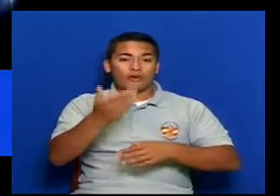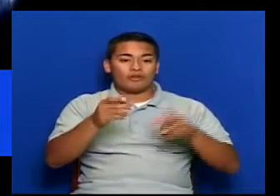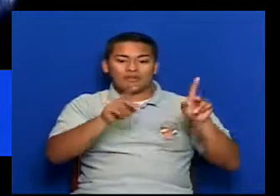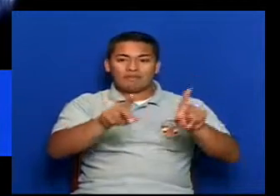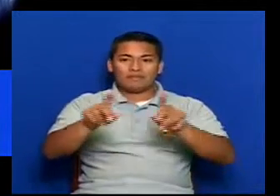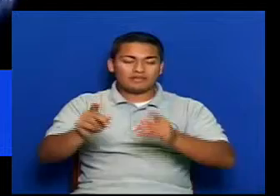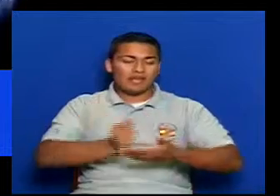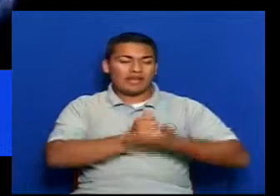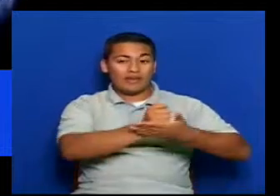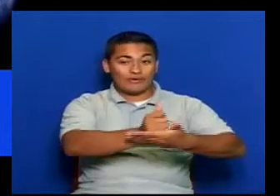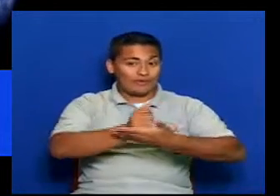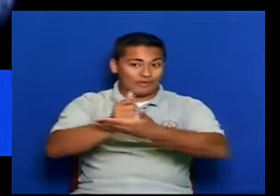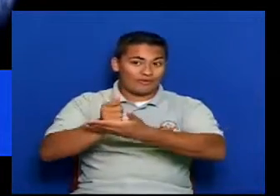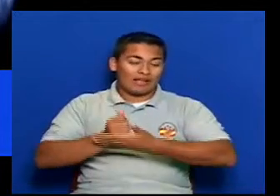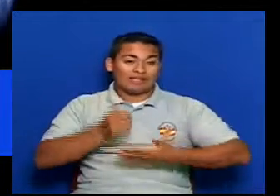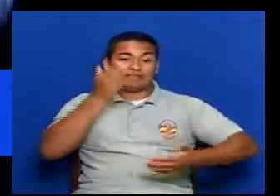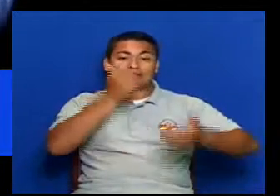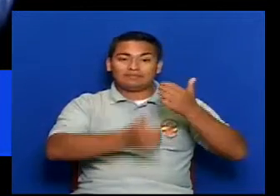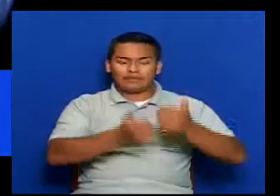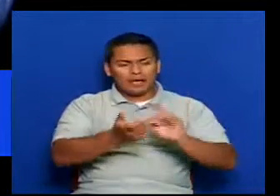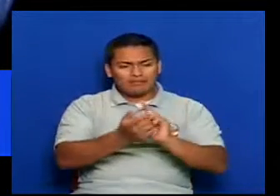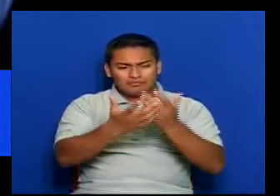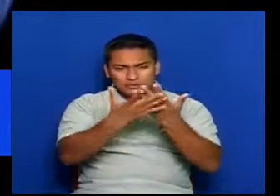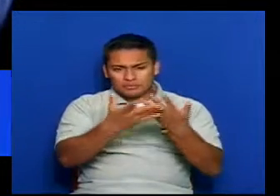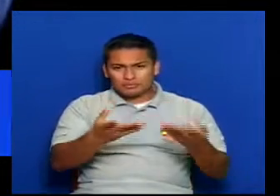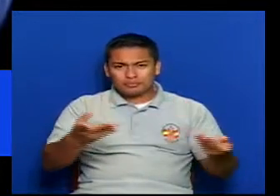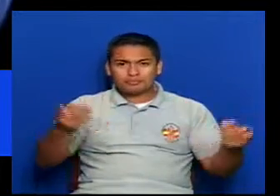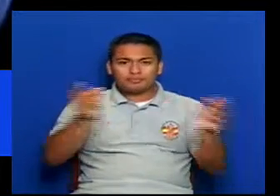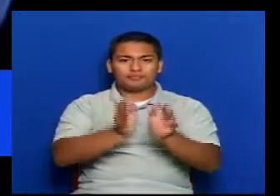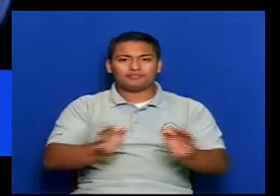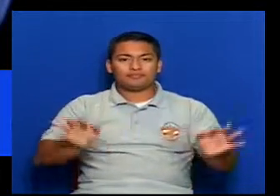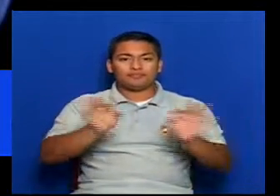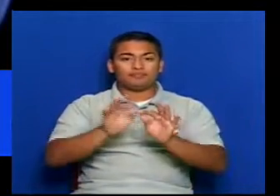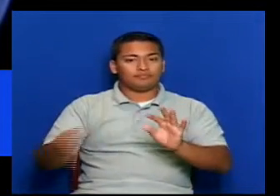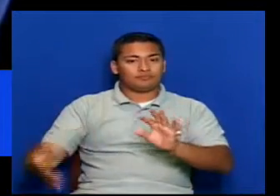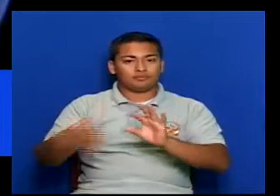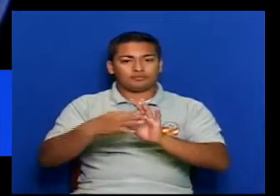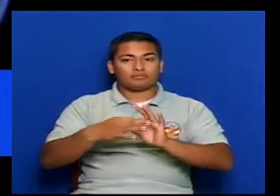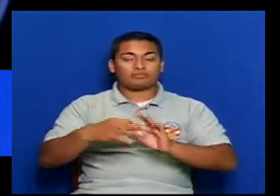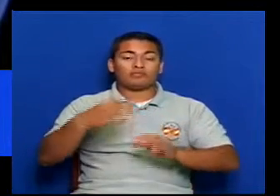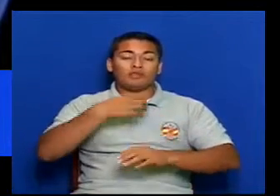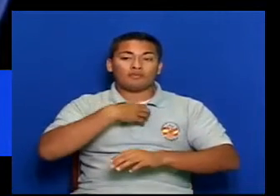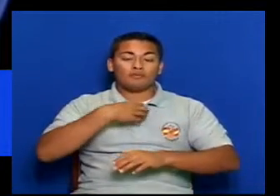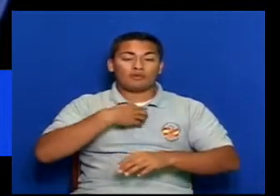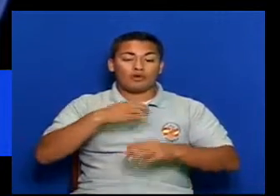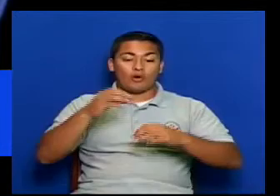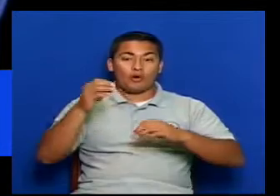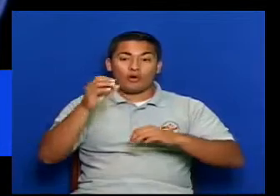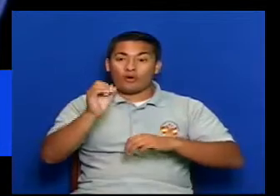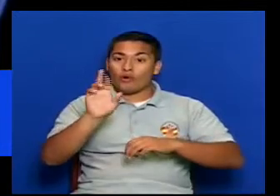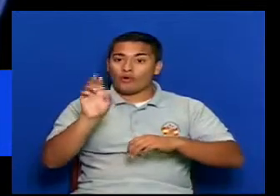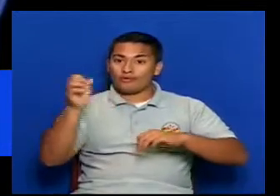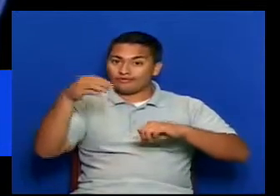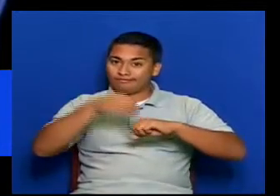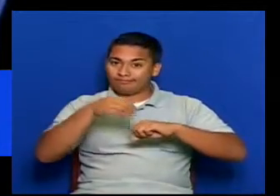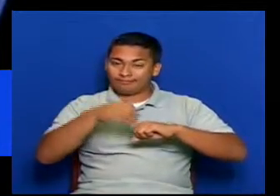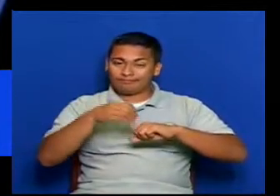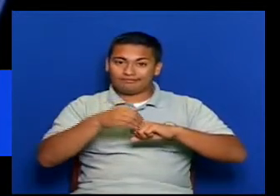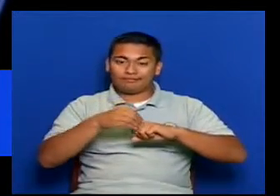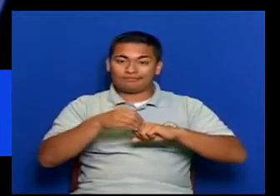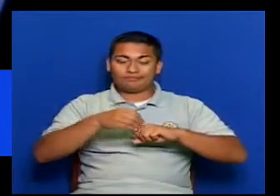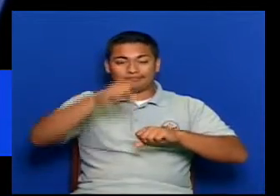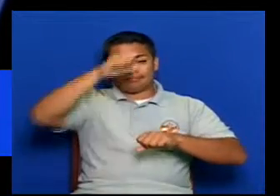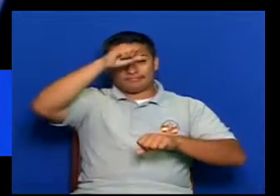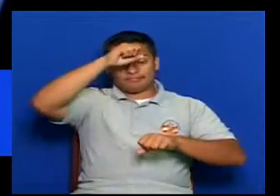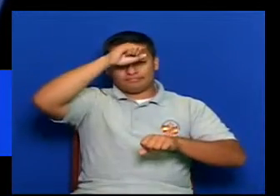pobladores que hay su problema y que también paralelamente a eso por los precios del oro ha crecido la minería artesanal